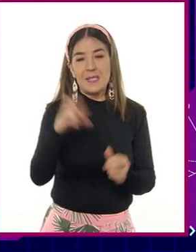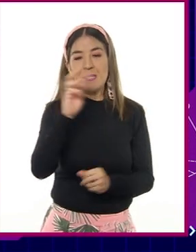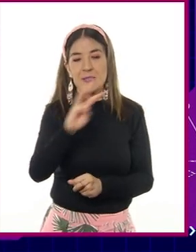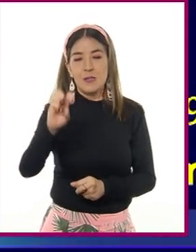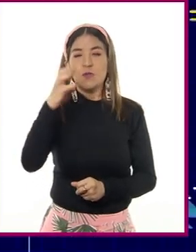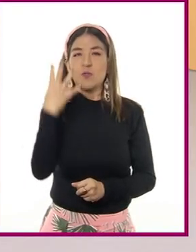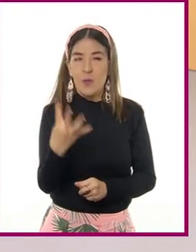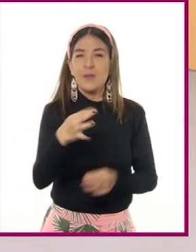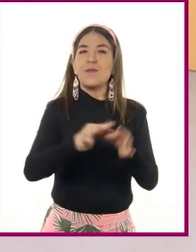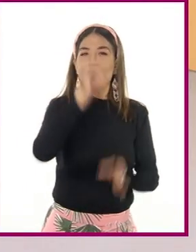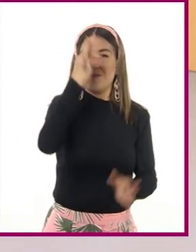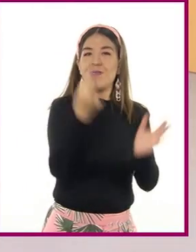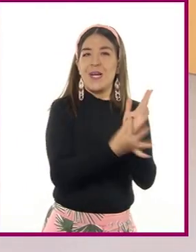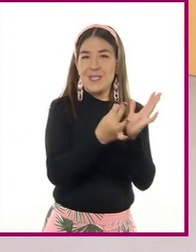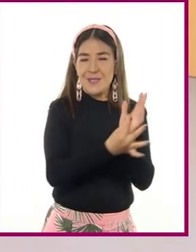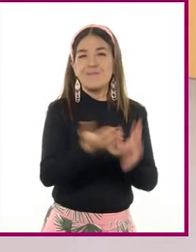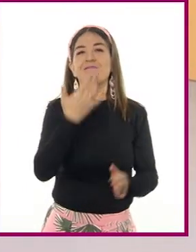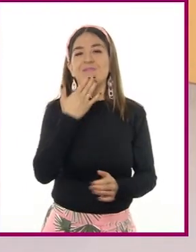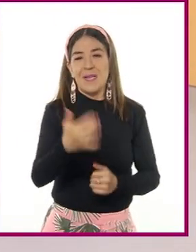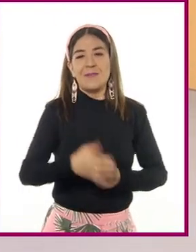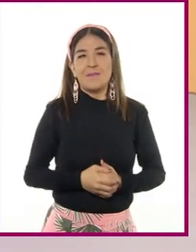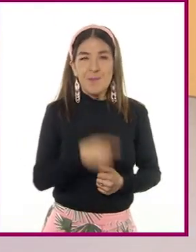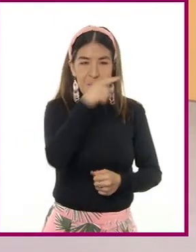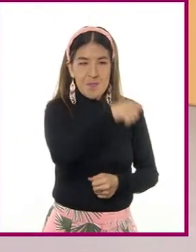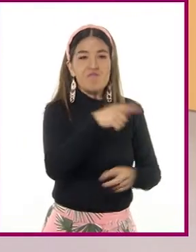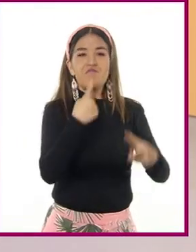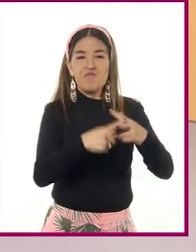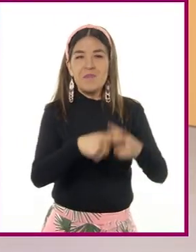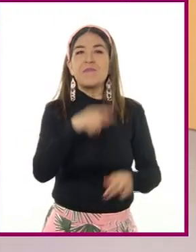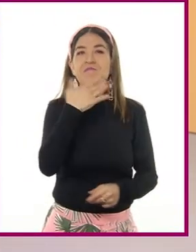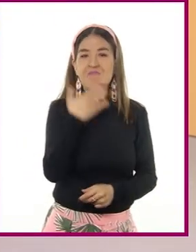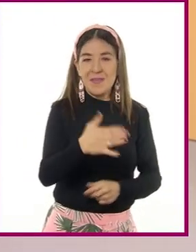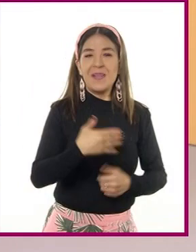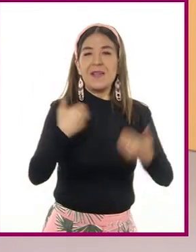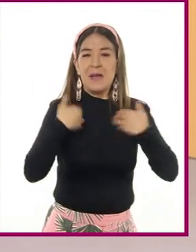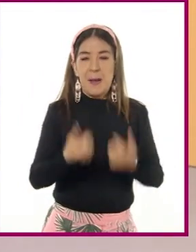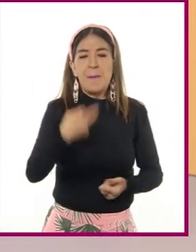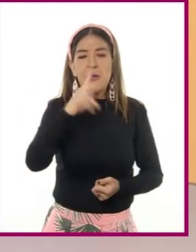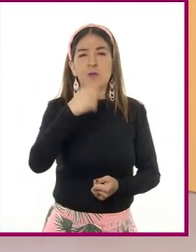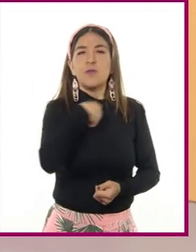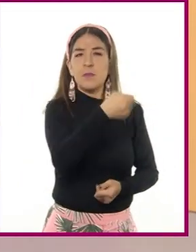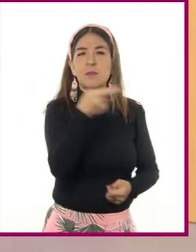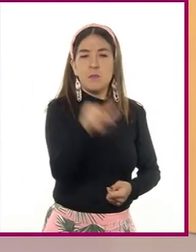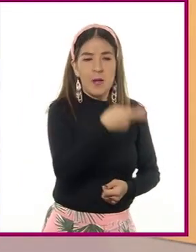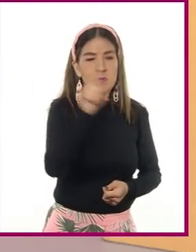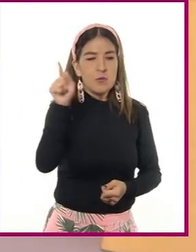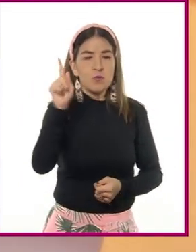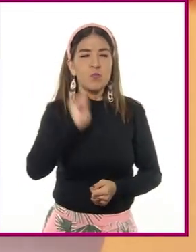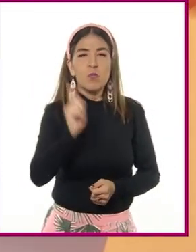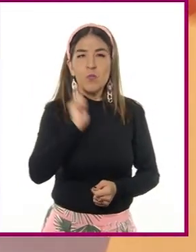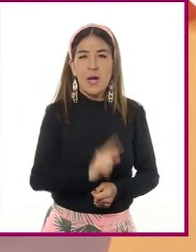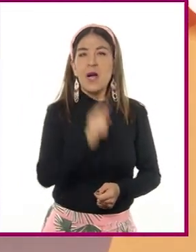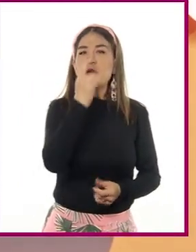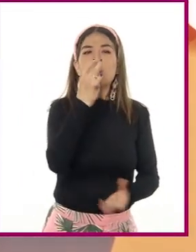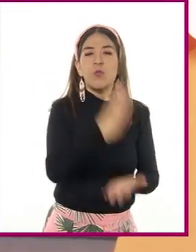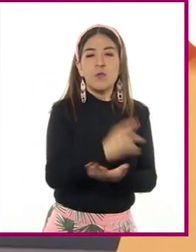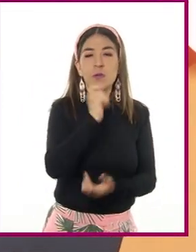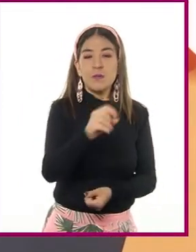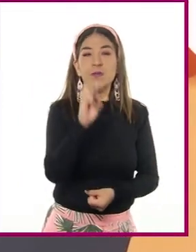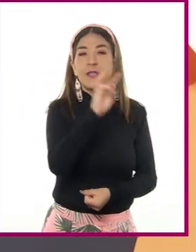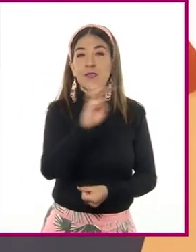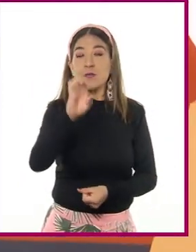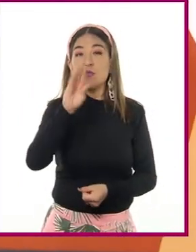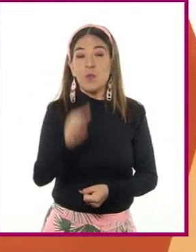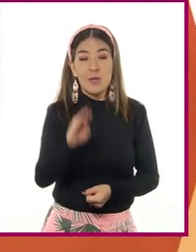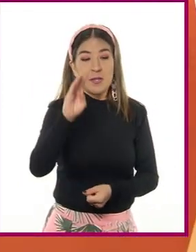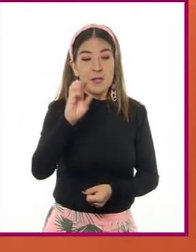varillas respectivamente. Excelente, Leslie. Veo que dominas muy bien el tema. Pero te pregunto, si Carmen solo consigue